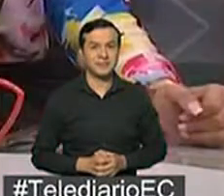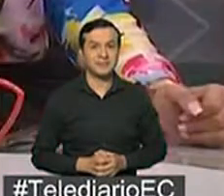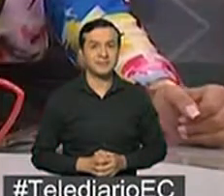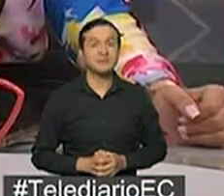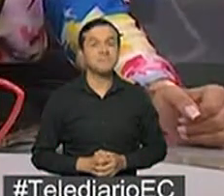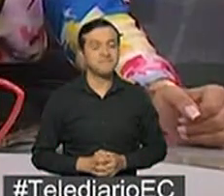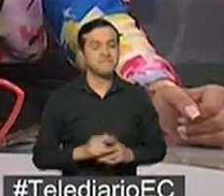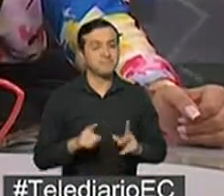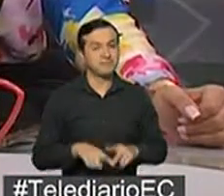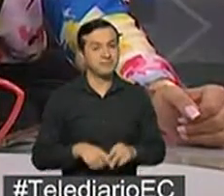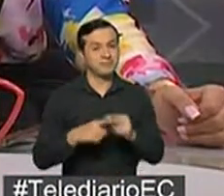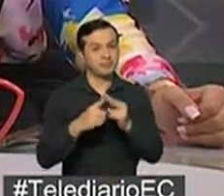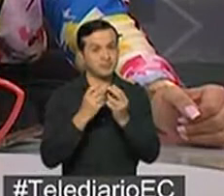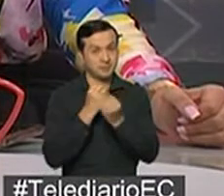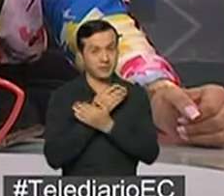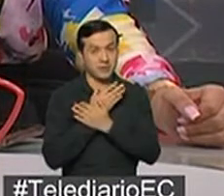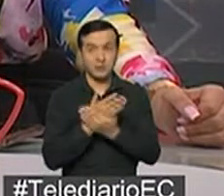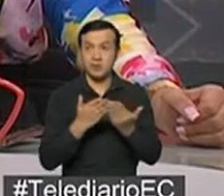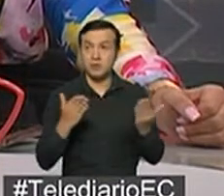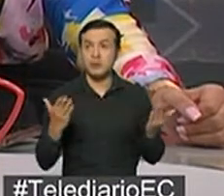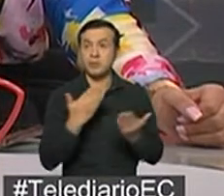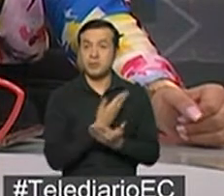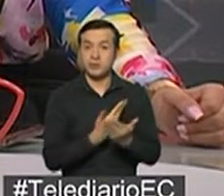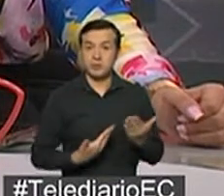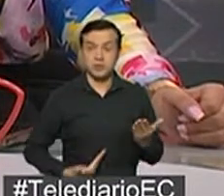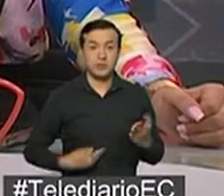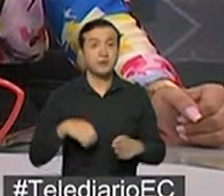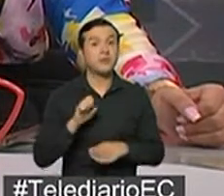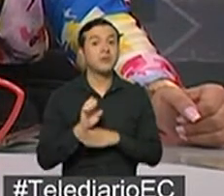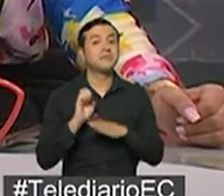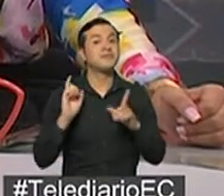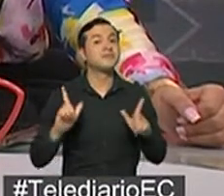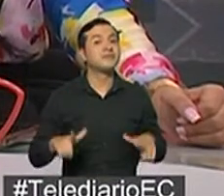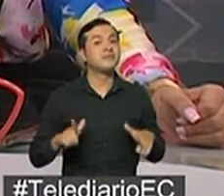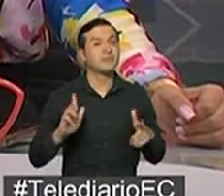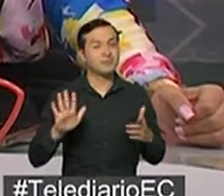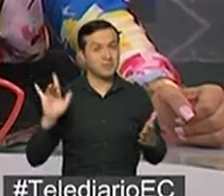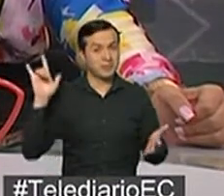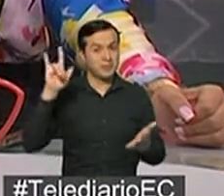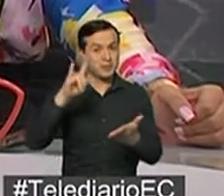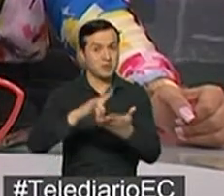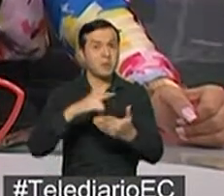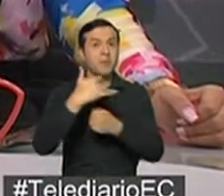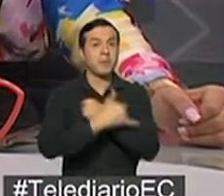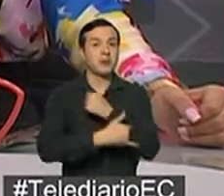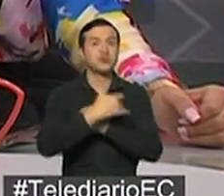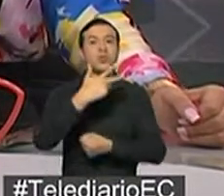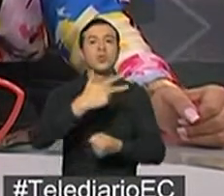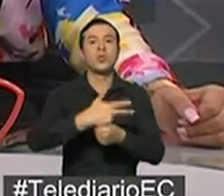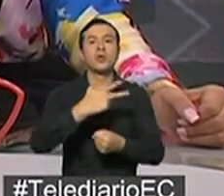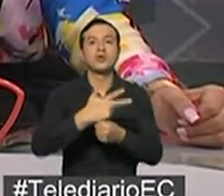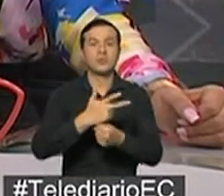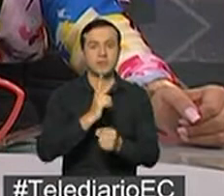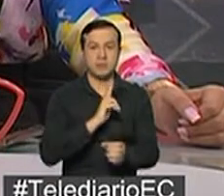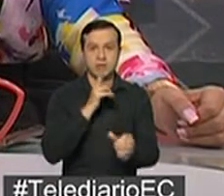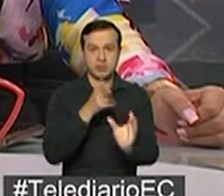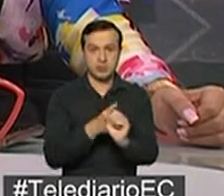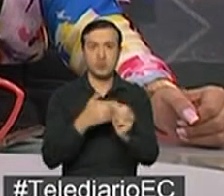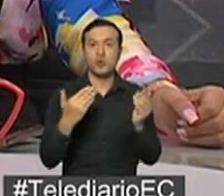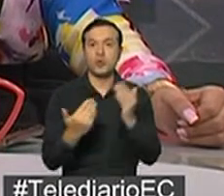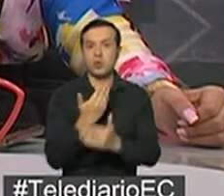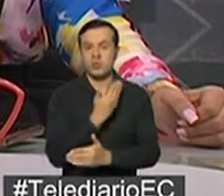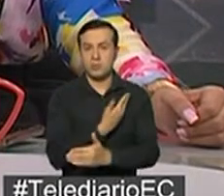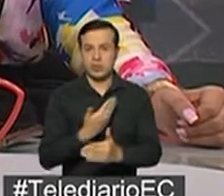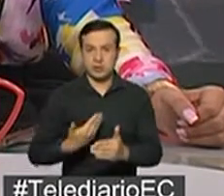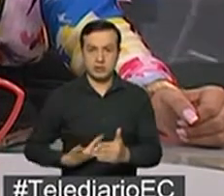arrancamos el desarrollo de la información el presidente de la república lenín moreno viajó de este martes a guatemala para asistir al cambio de mando de su